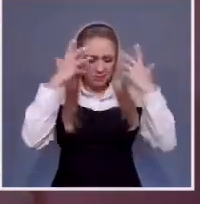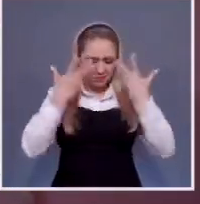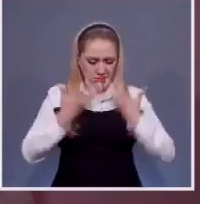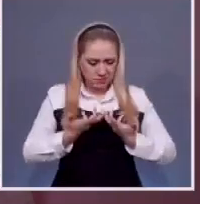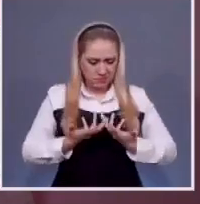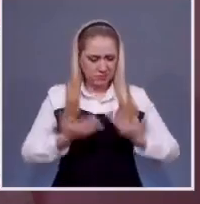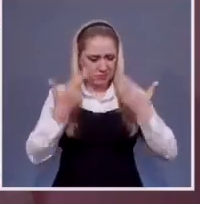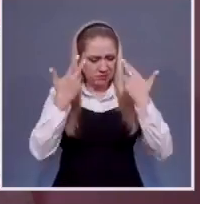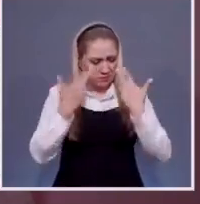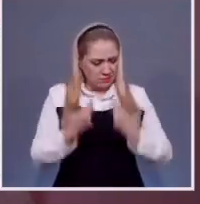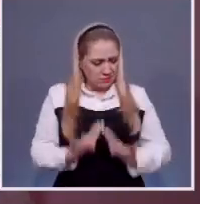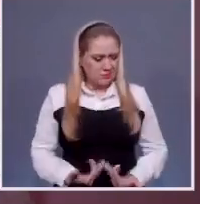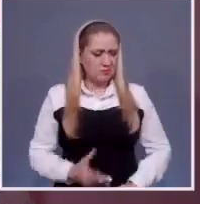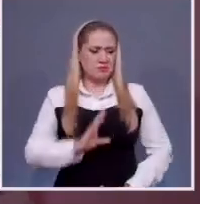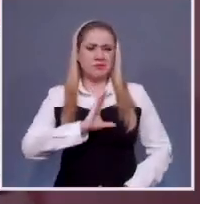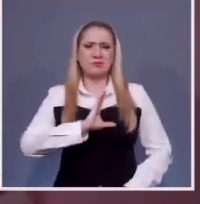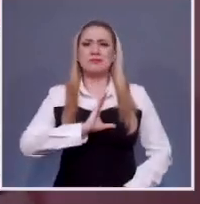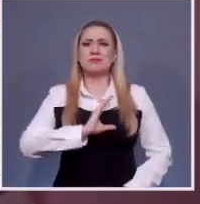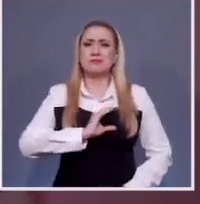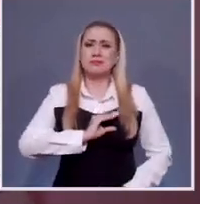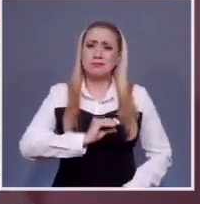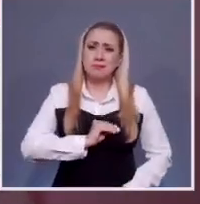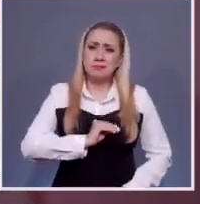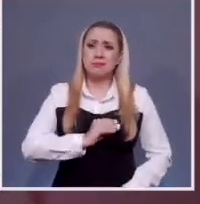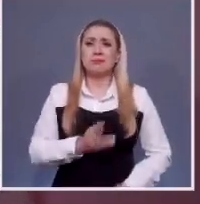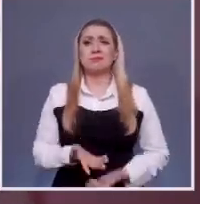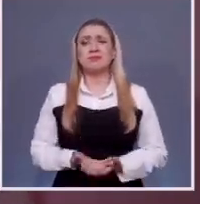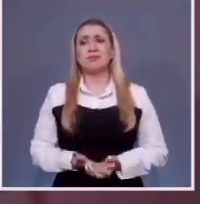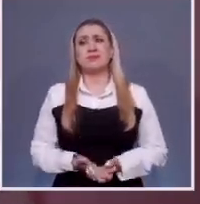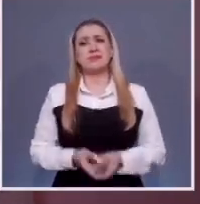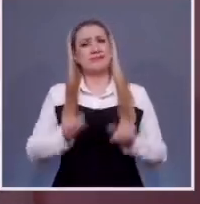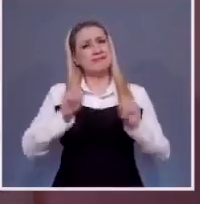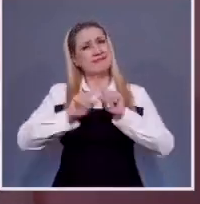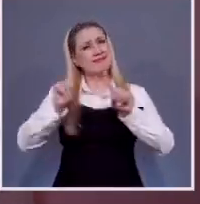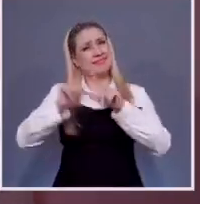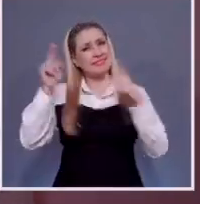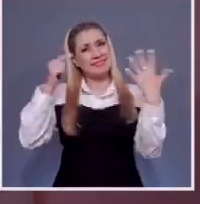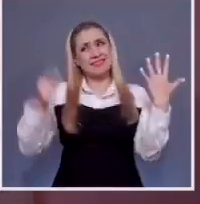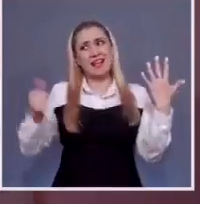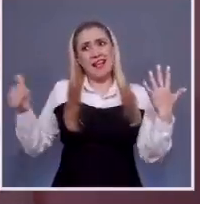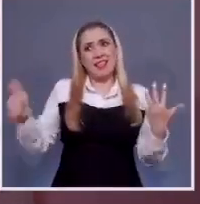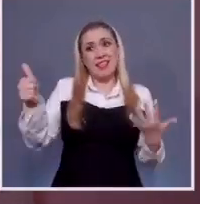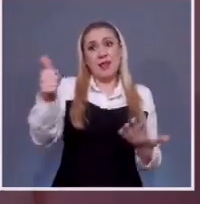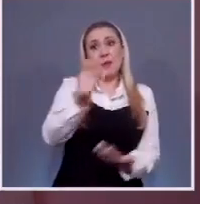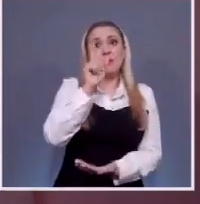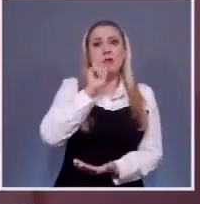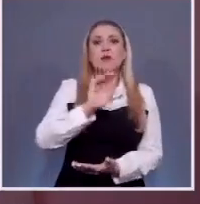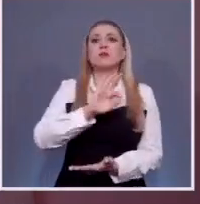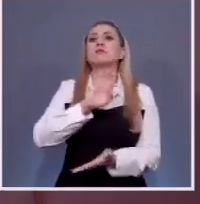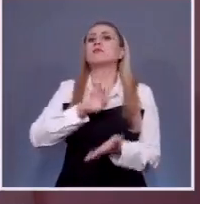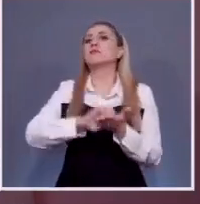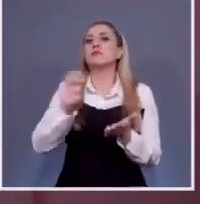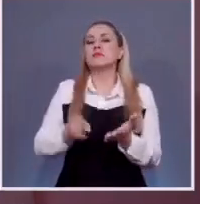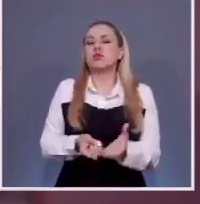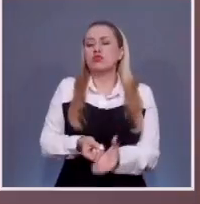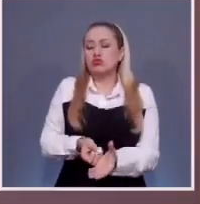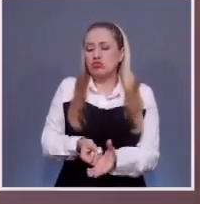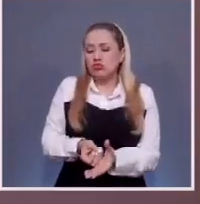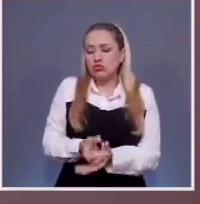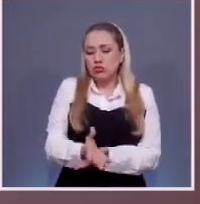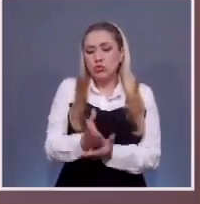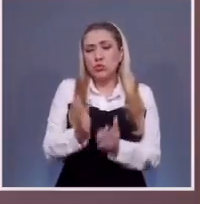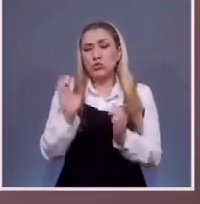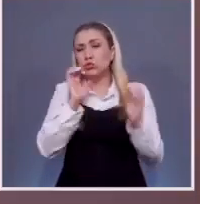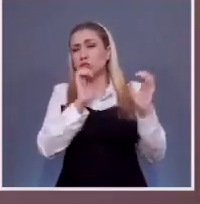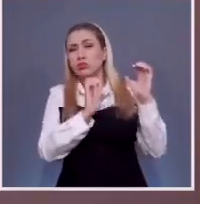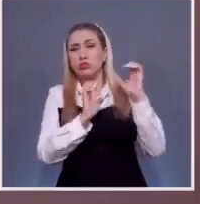autoestima y otros conceptos que tienen que ver dependiendo de cada caso, por ejemplo, la muerte de un recién nacido, ¿no? Porque la violencia obstétrica no solamente afecta a